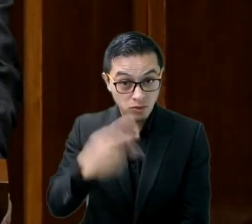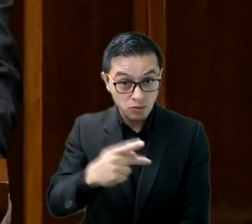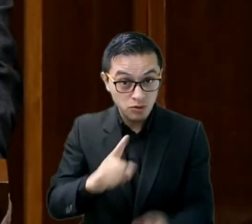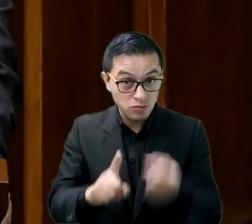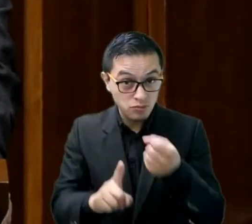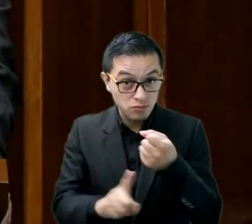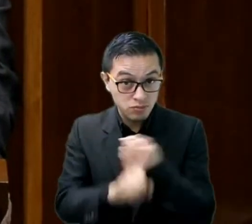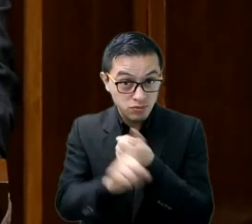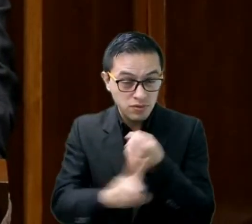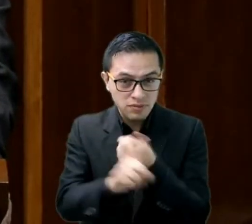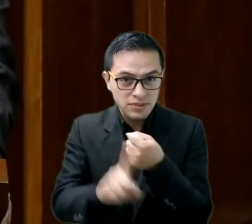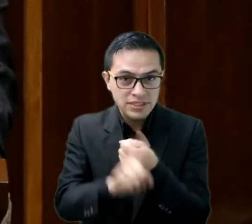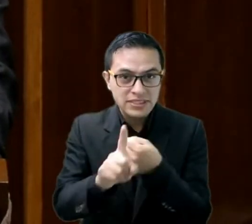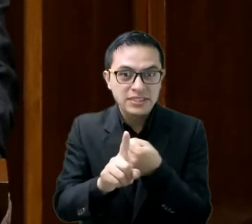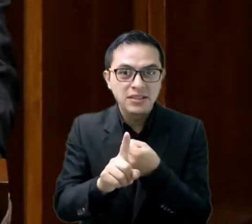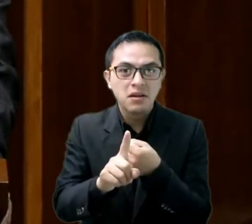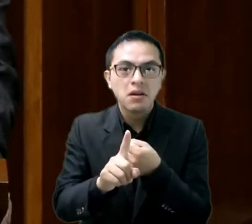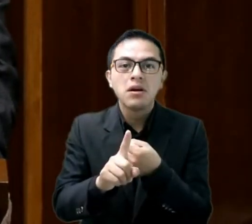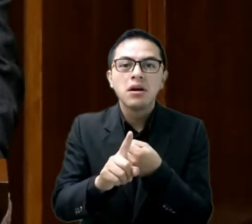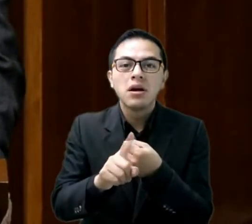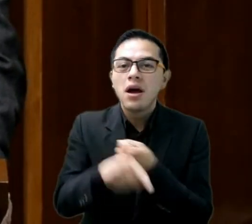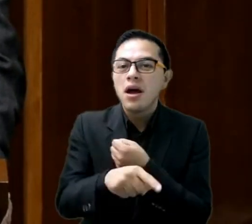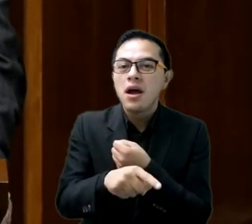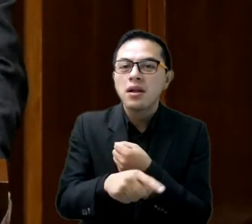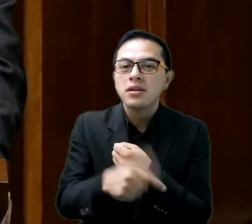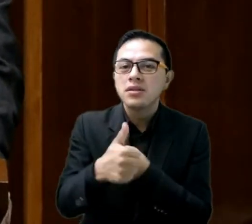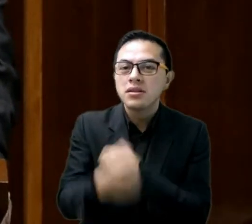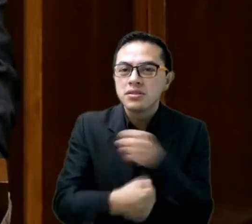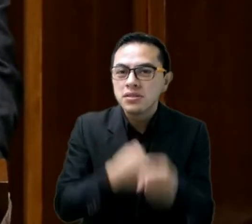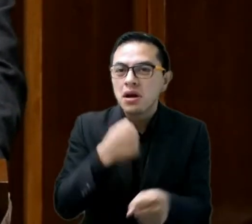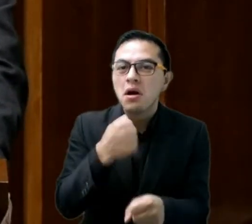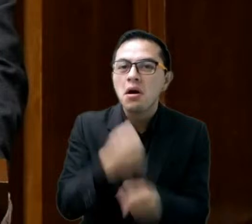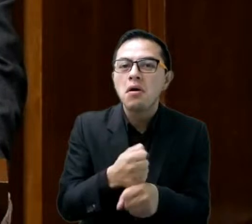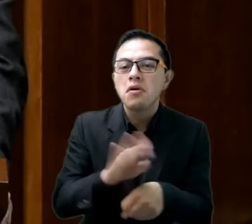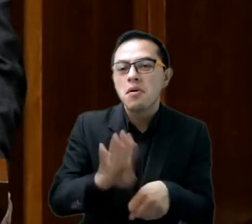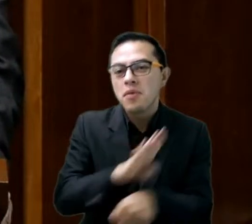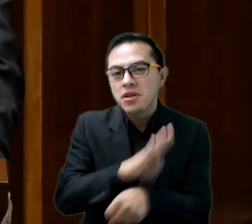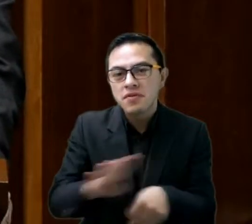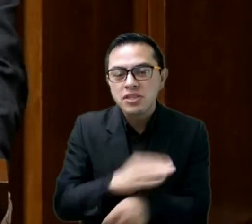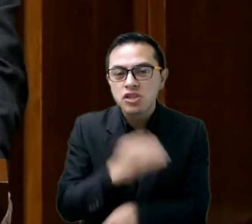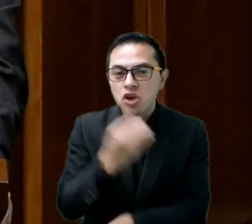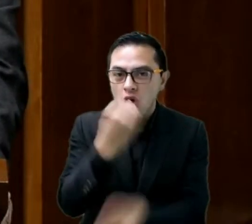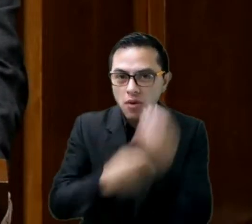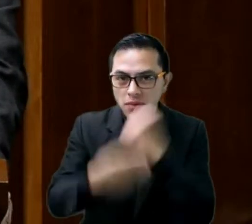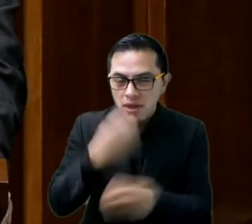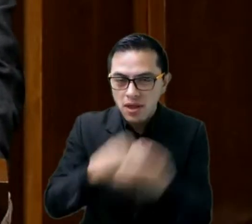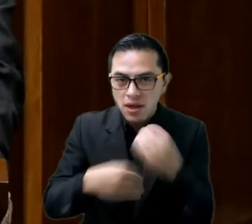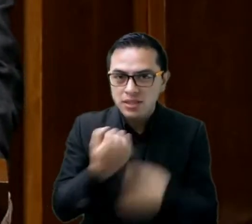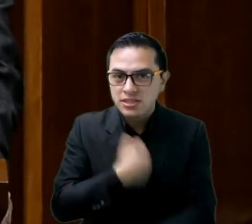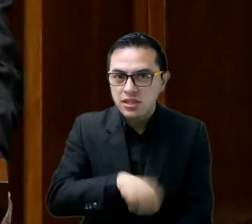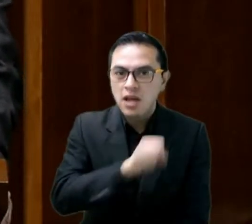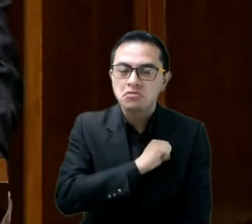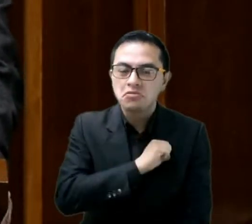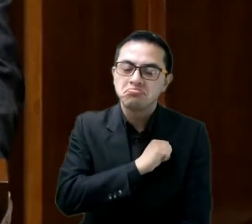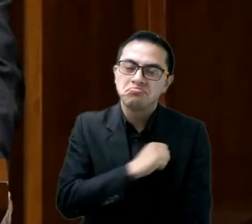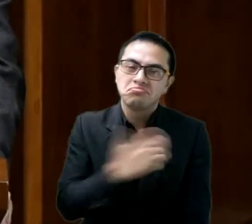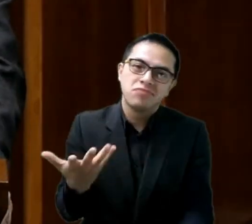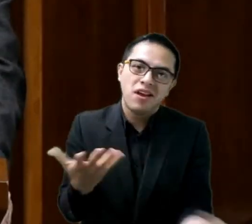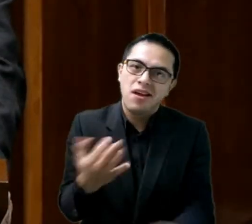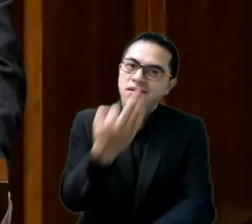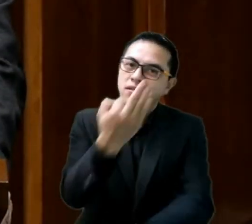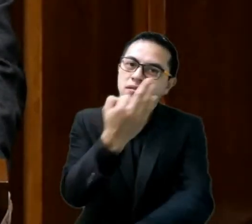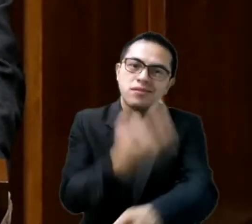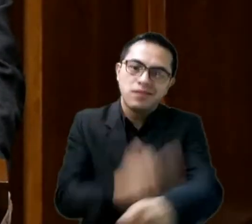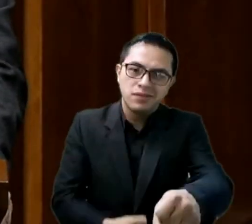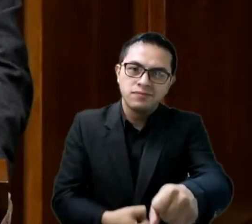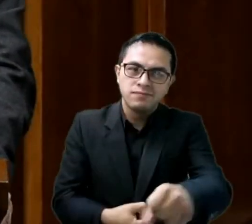los 6 años que vayan a la primaria y les damos una beca para una buena alimentación, estamos fuera de tiempo. Estamos fuera de tiempo.